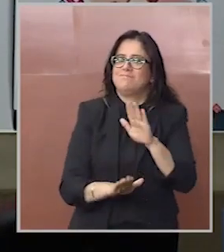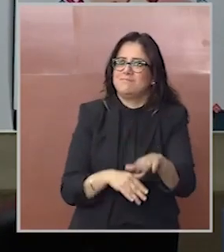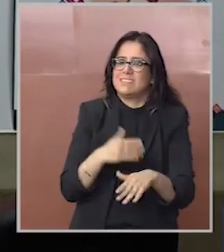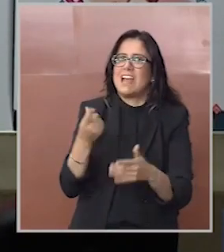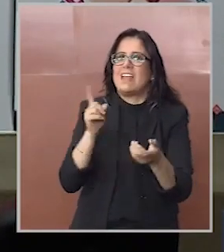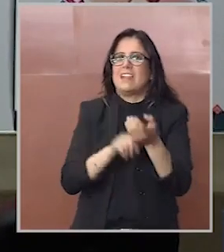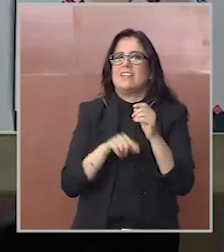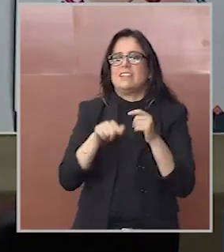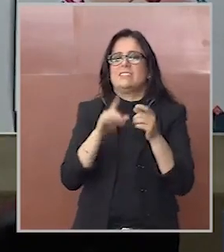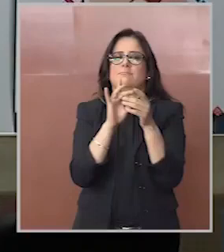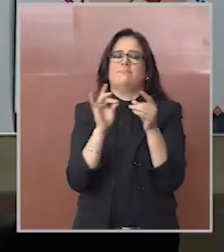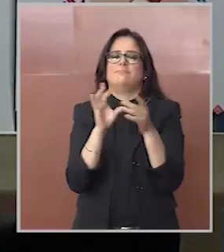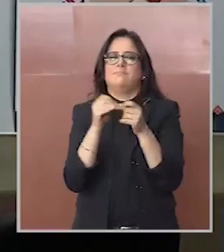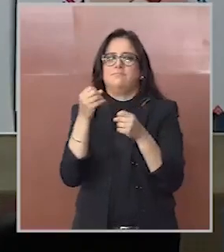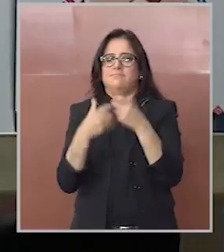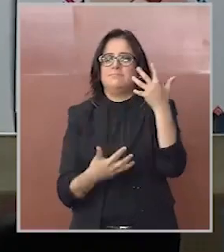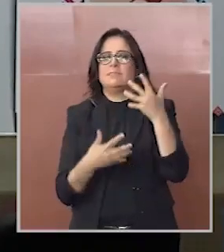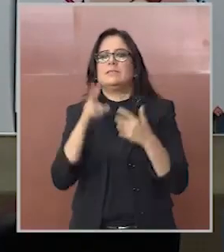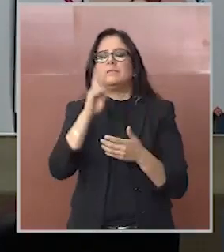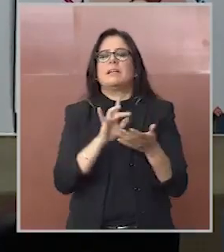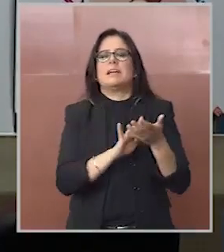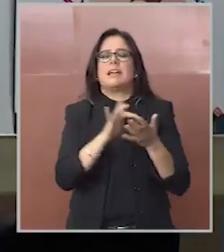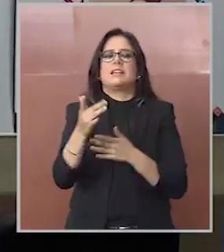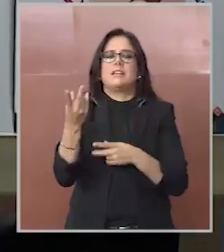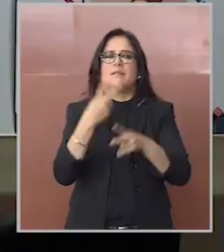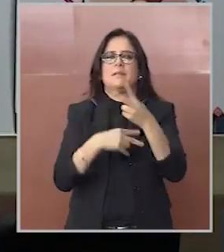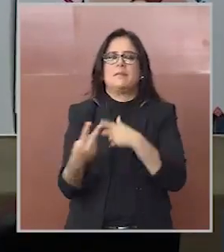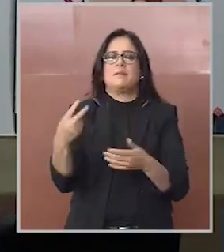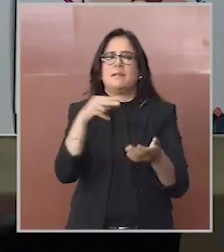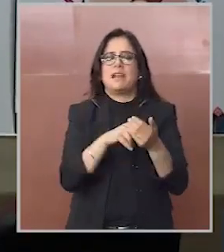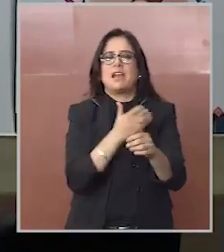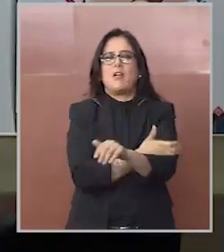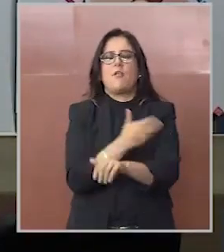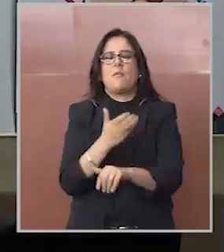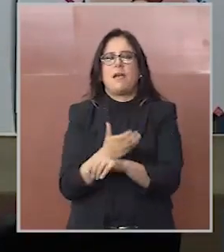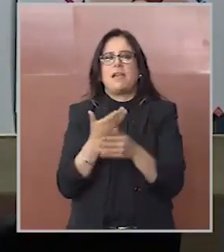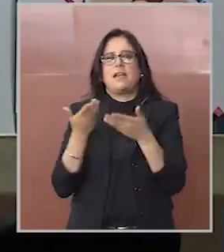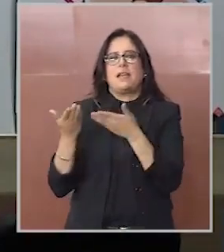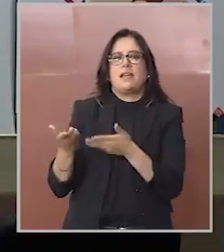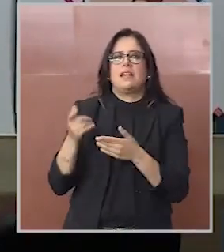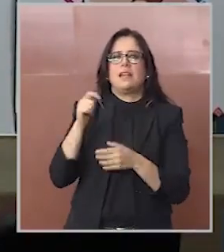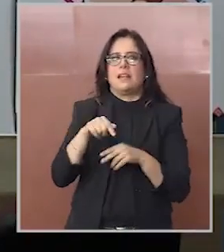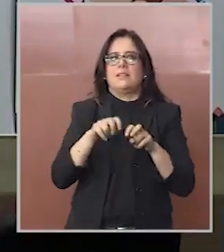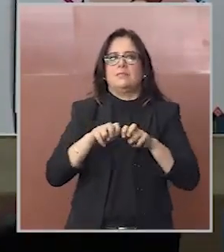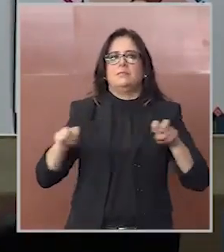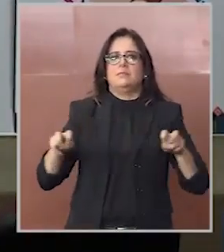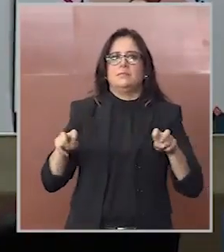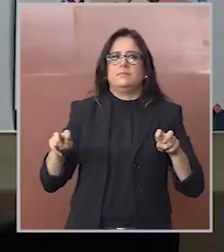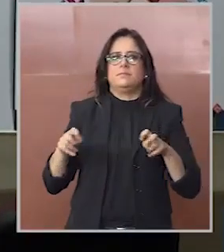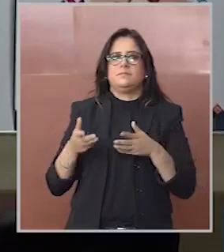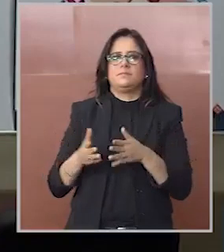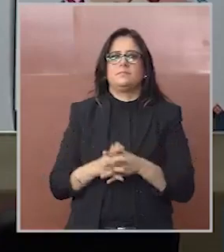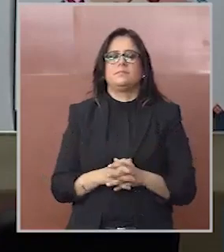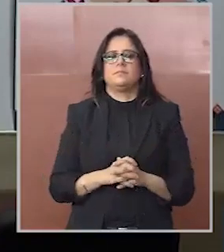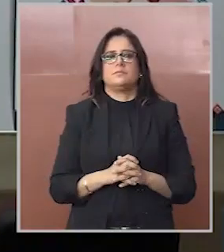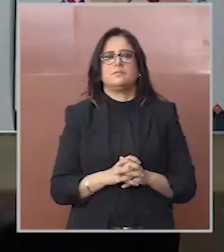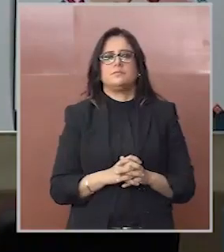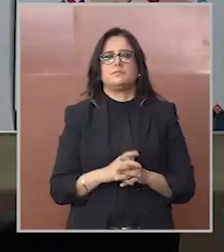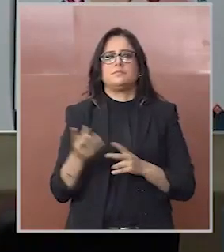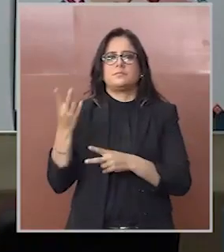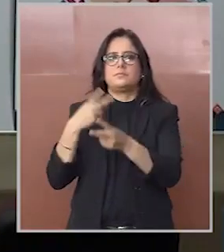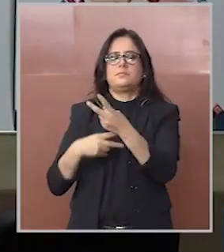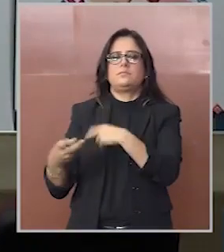este dentro de toda esta agenda agradezco enormemente la presencia de quienes me acompañan en el presidium